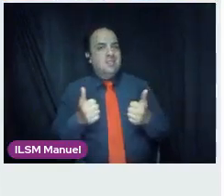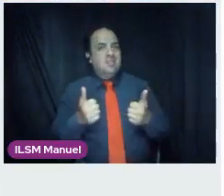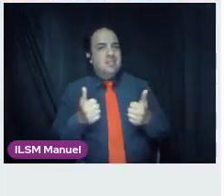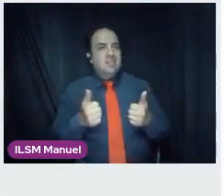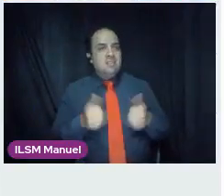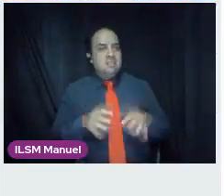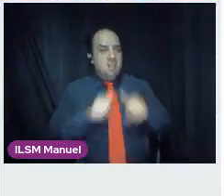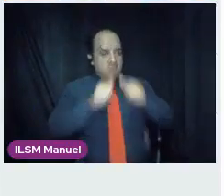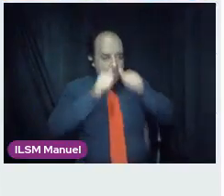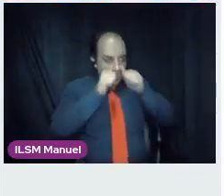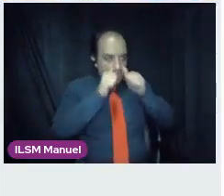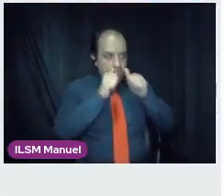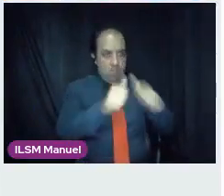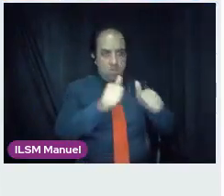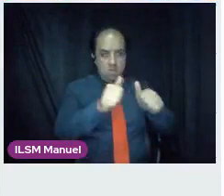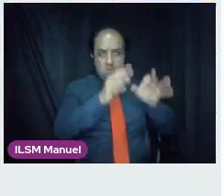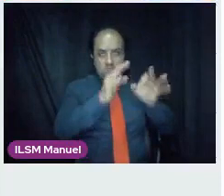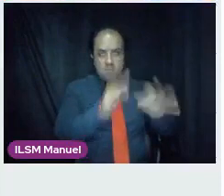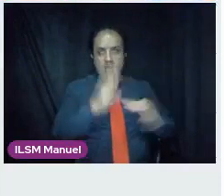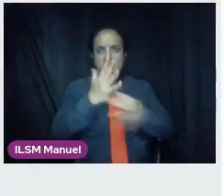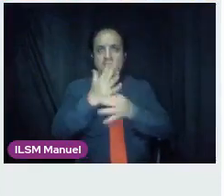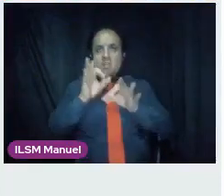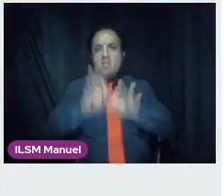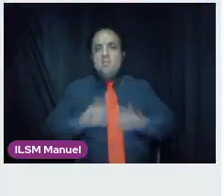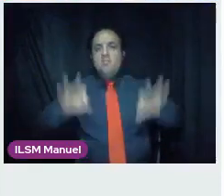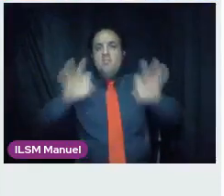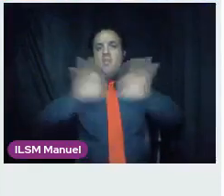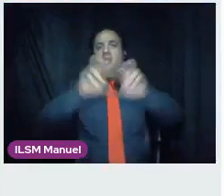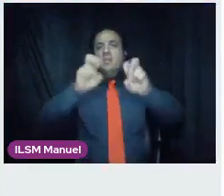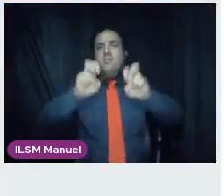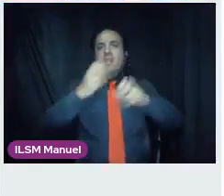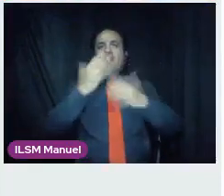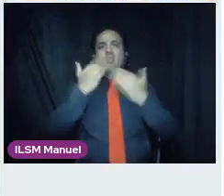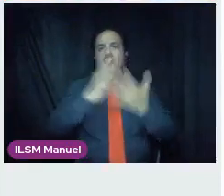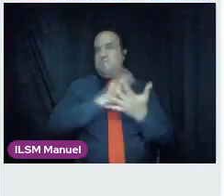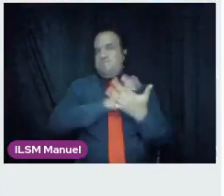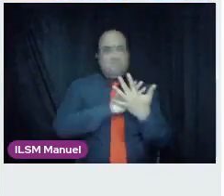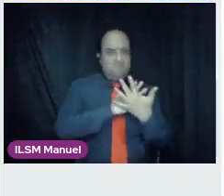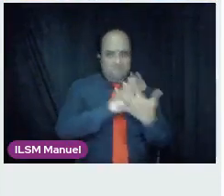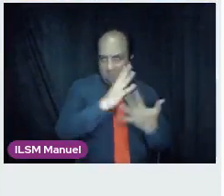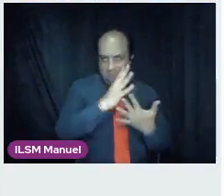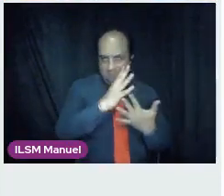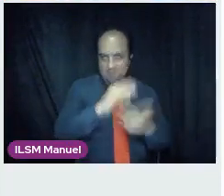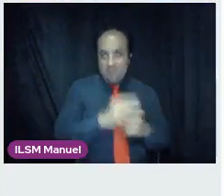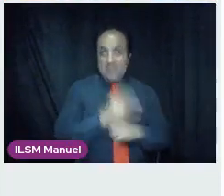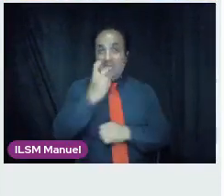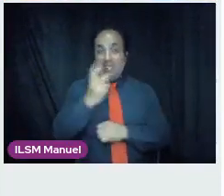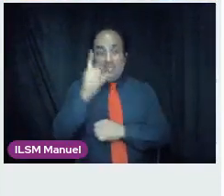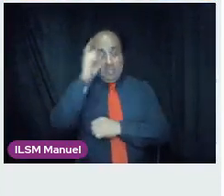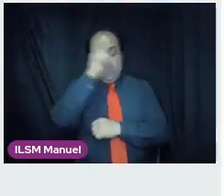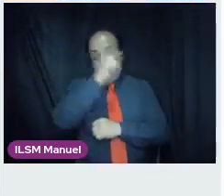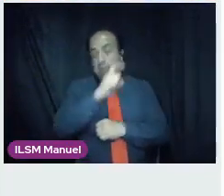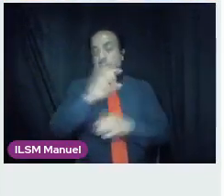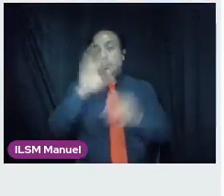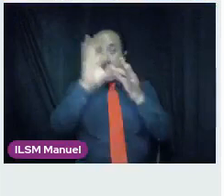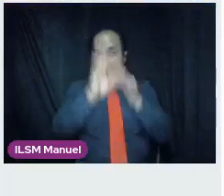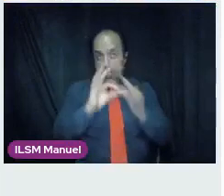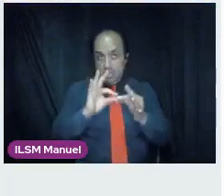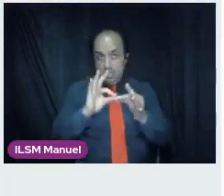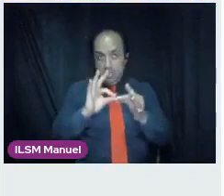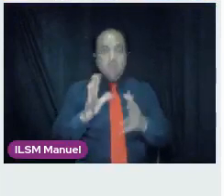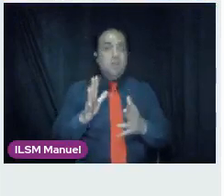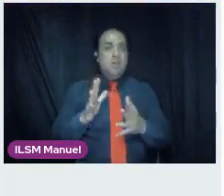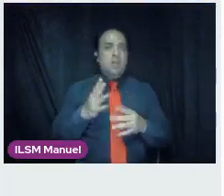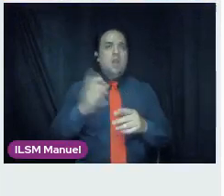aquí marcan un punto bien importante que es como sin exceso, ¿no? Esto es muy complejo de definir, de hasta dónde